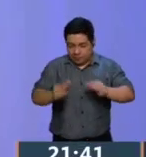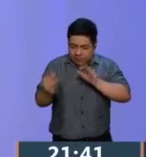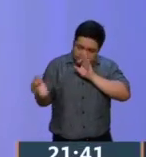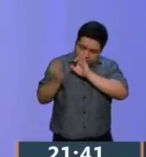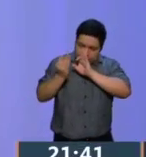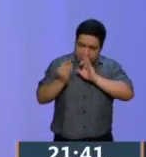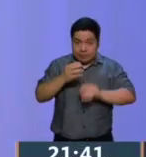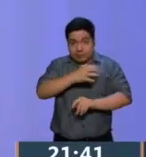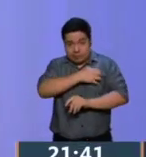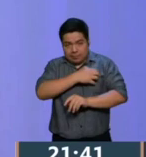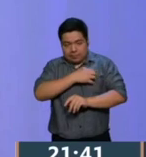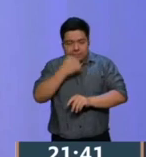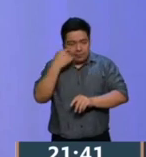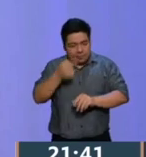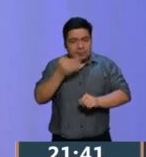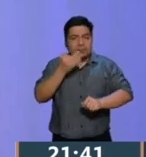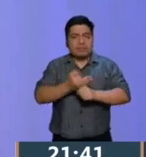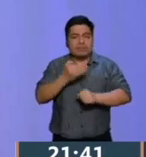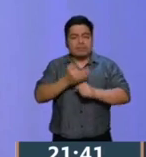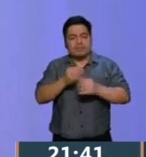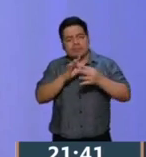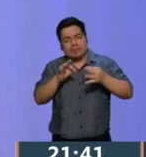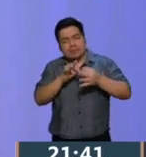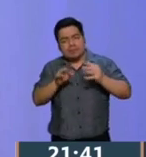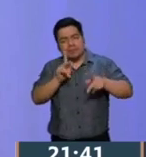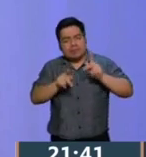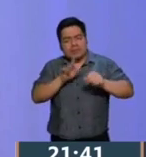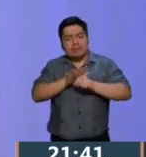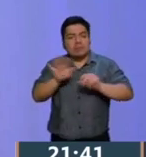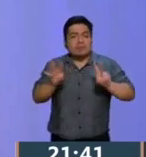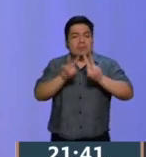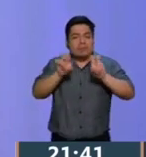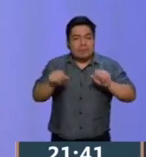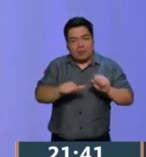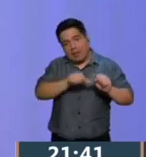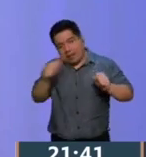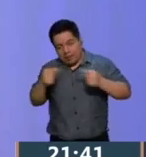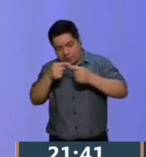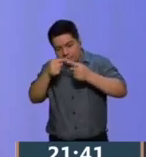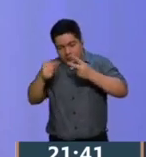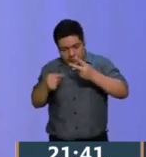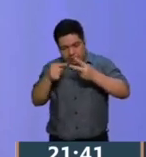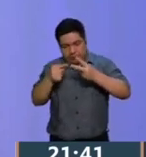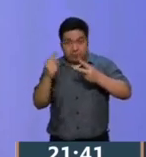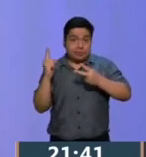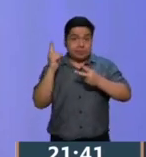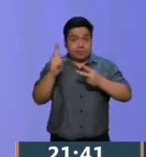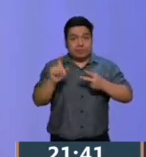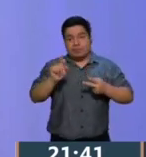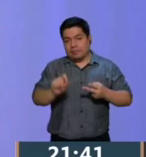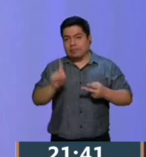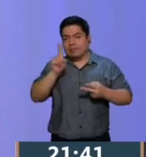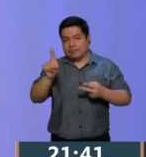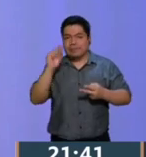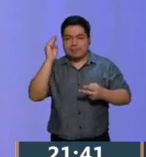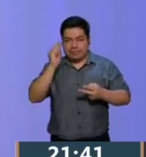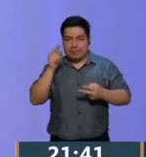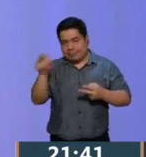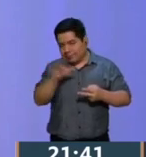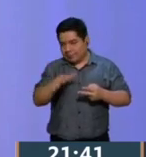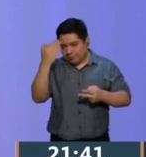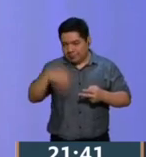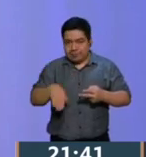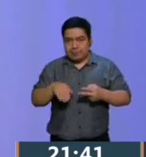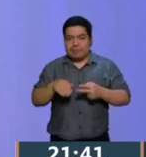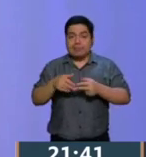a la Capital y en este bloque vamos a platicar sobre el otro tema que se discutirá el próximo domingo 21 en el segundo debate chilango,